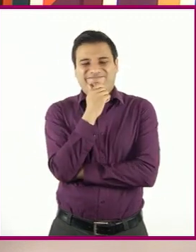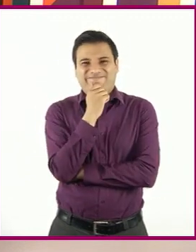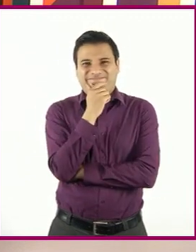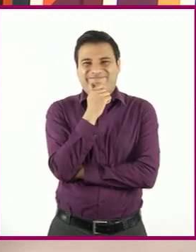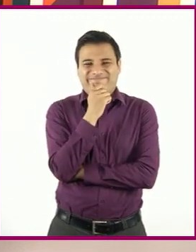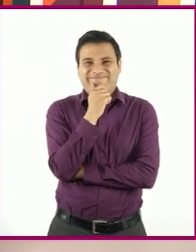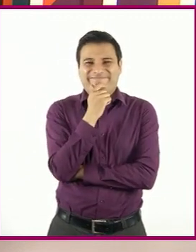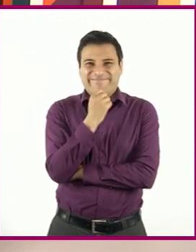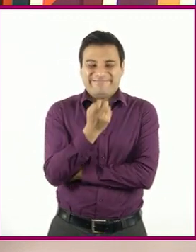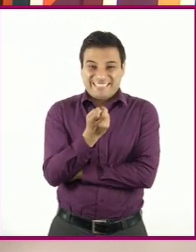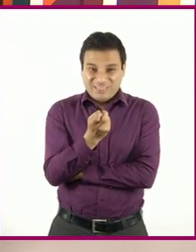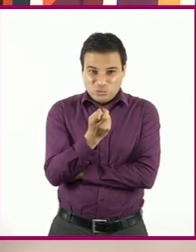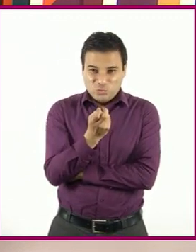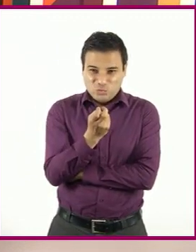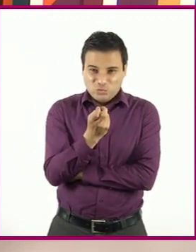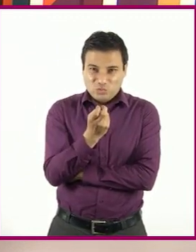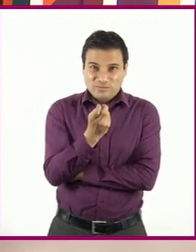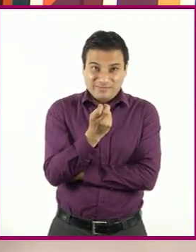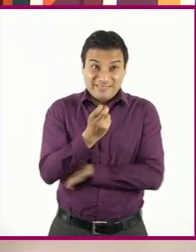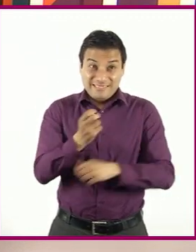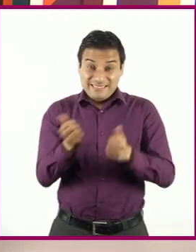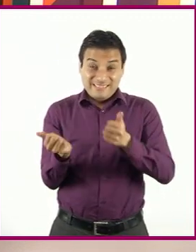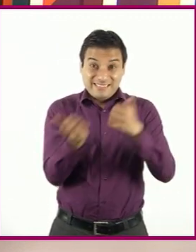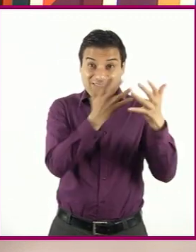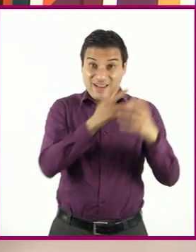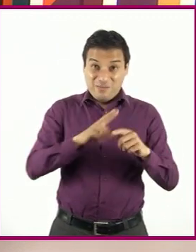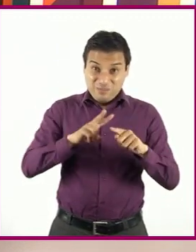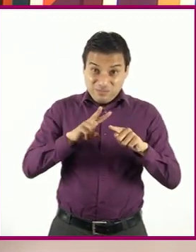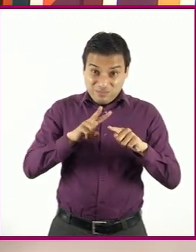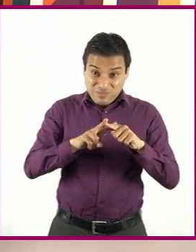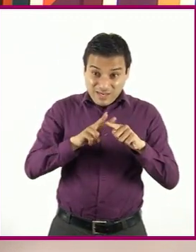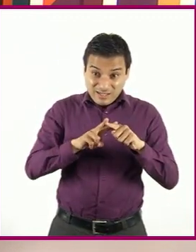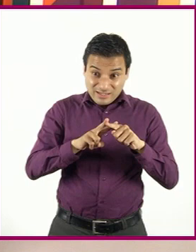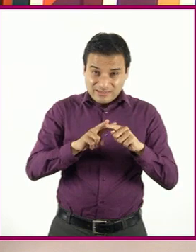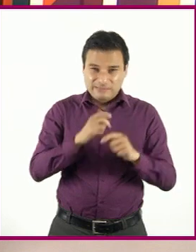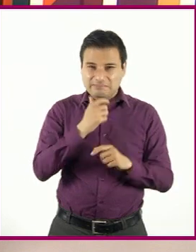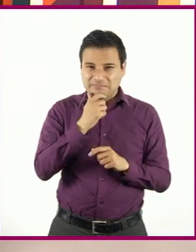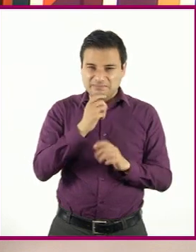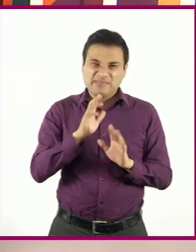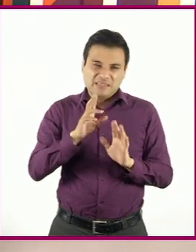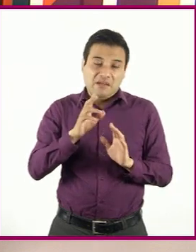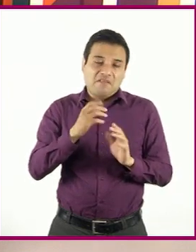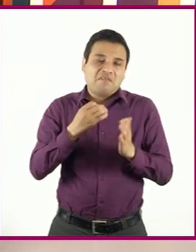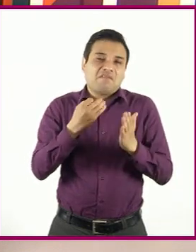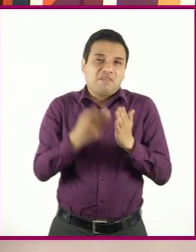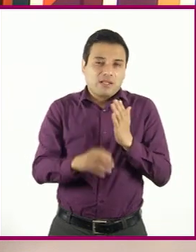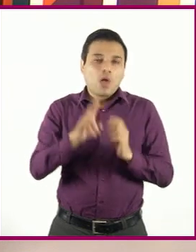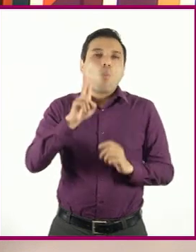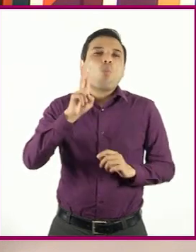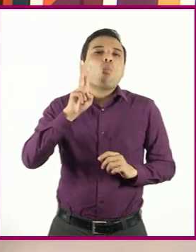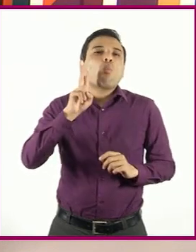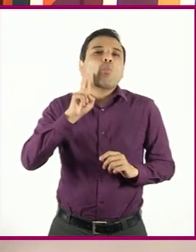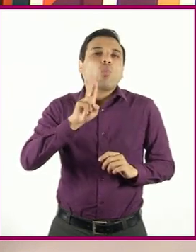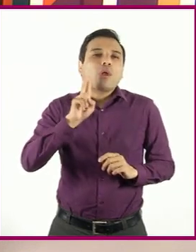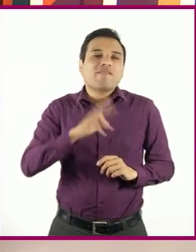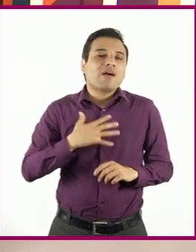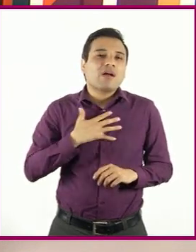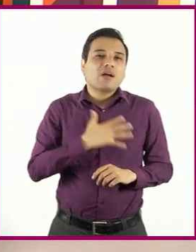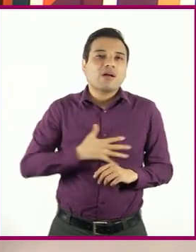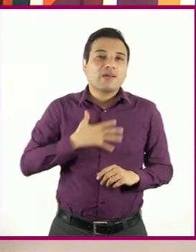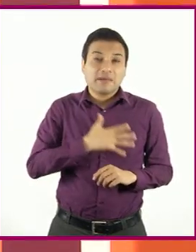este prototipo al parque en el que requerimos ponerlo y ver si los perros pueden utilizarlo como lo habíamos